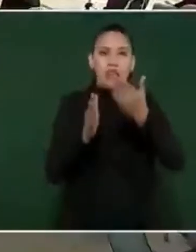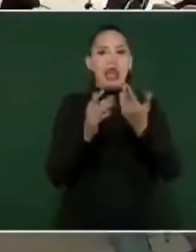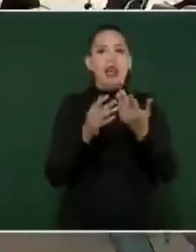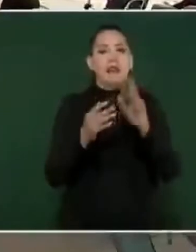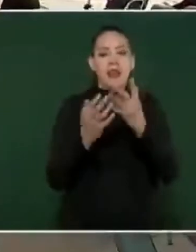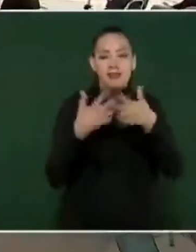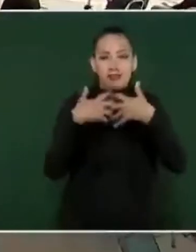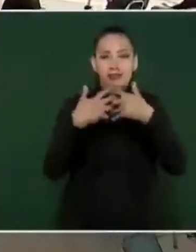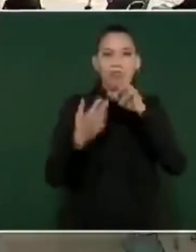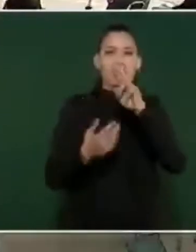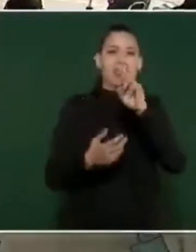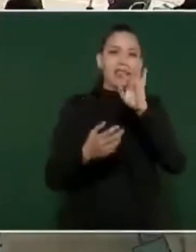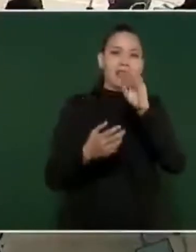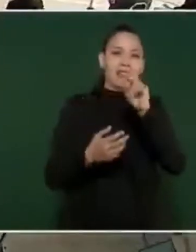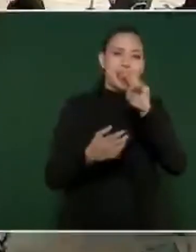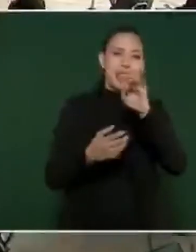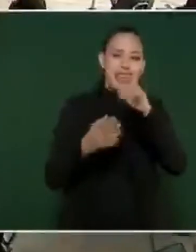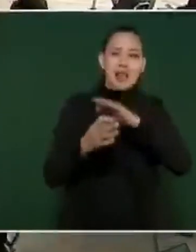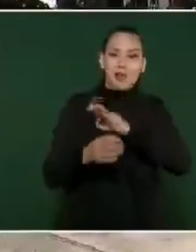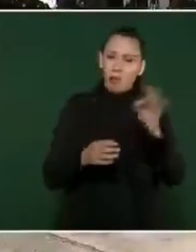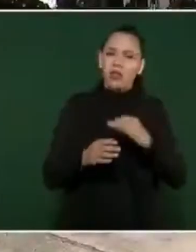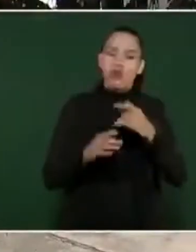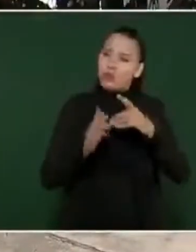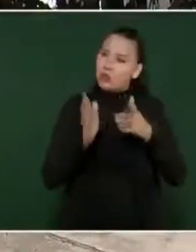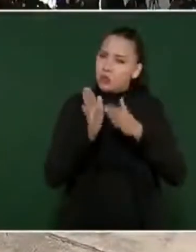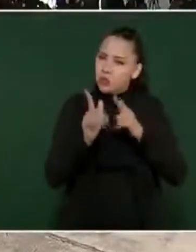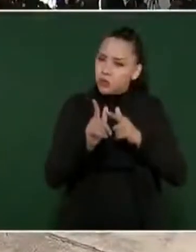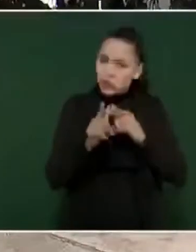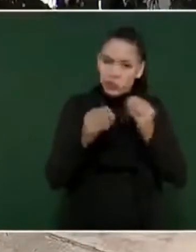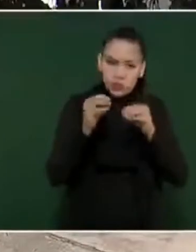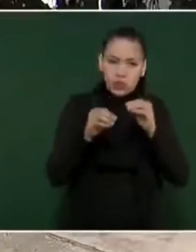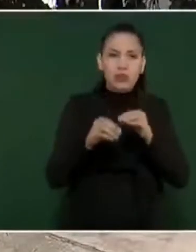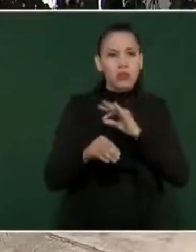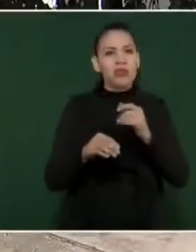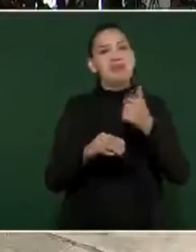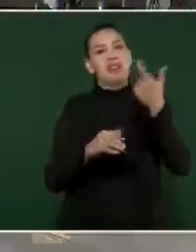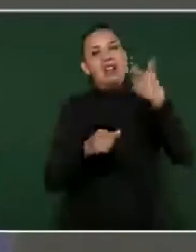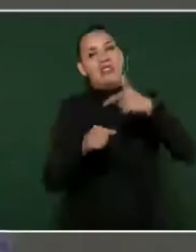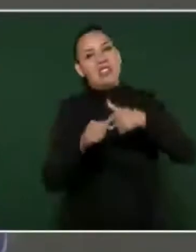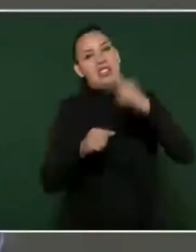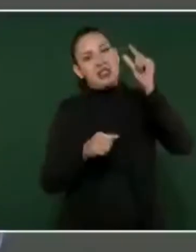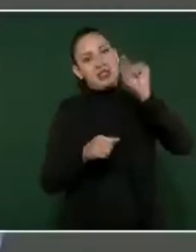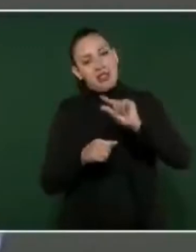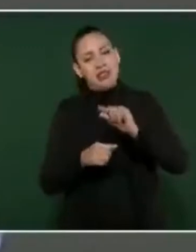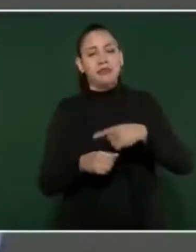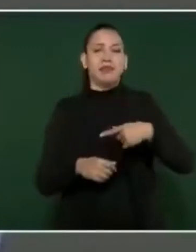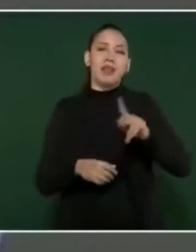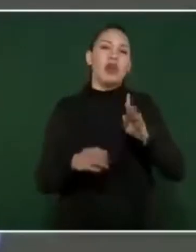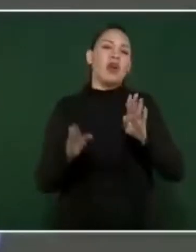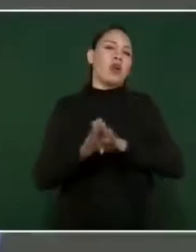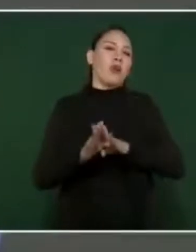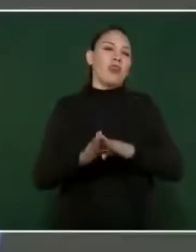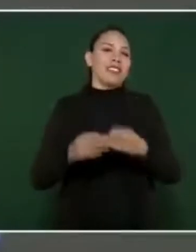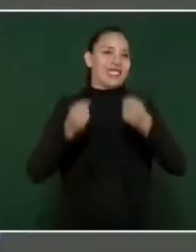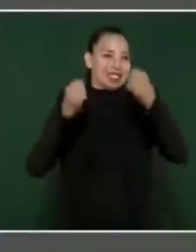que no aumente el precio es muy bueno, porque si